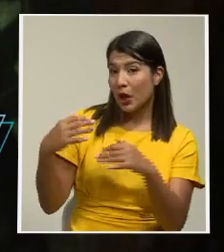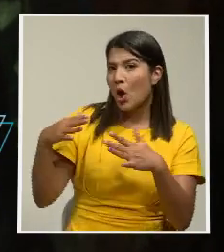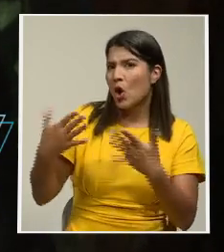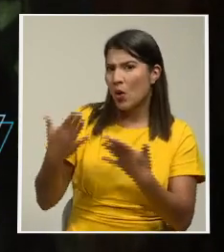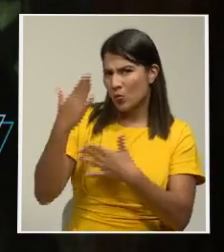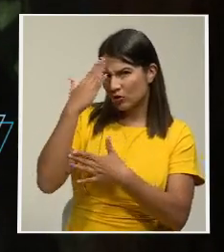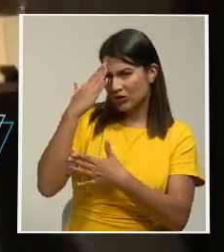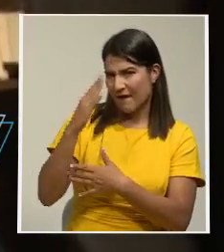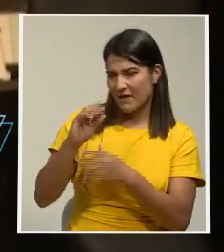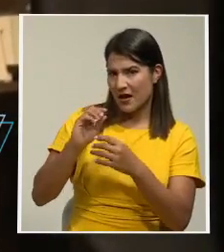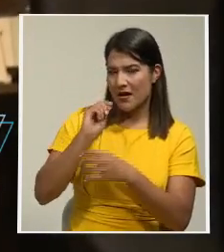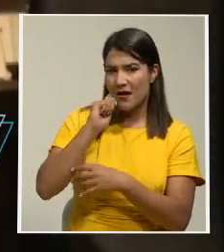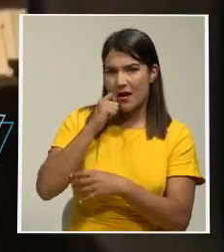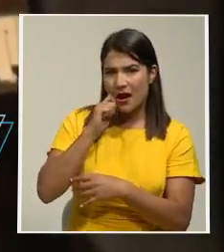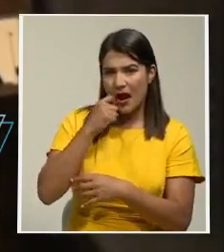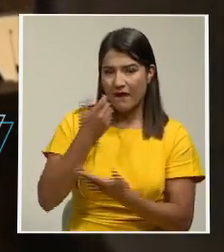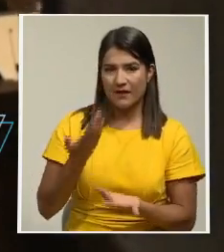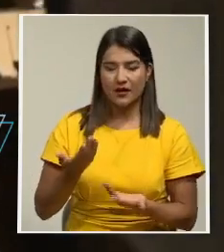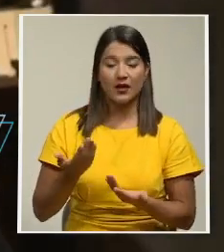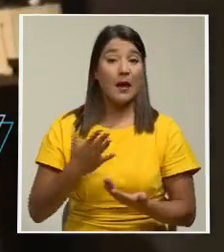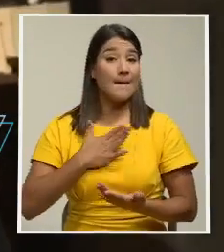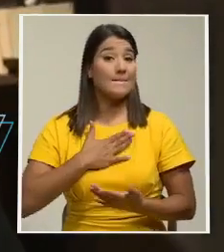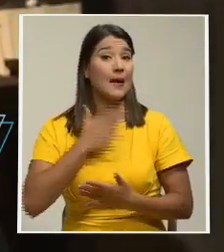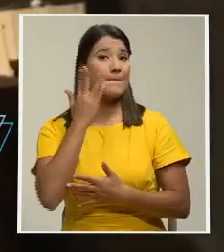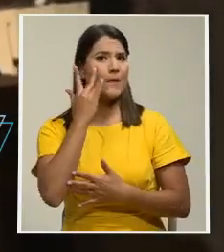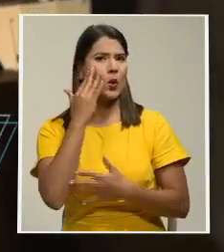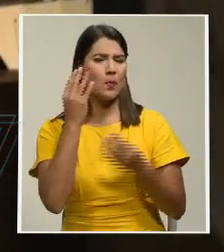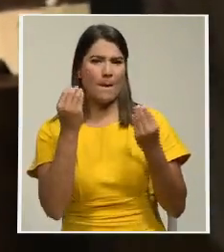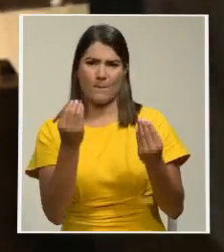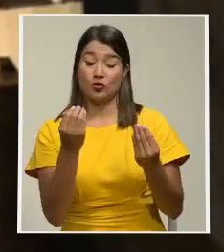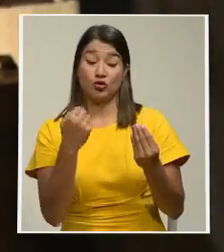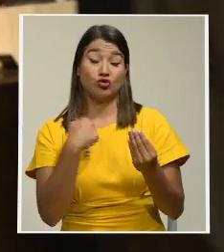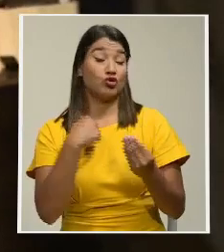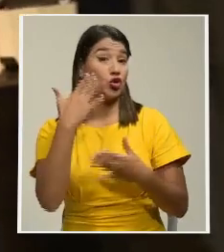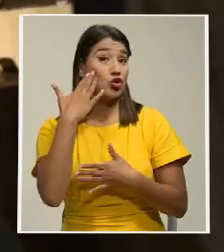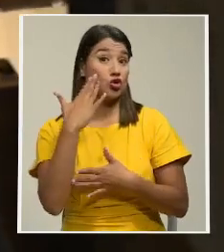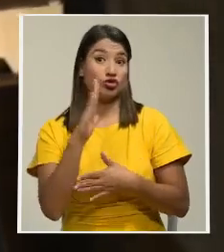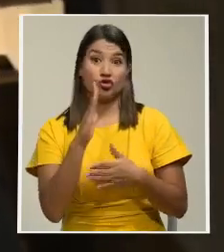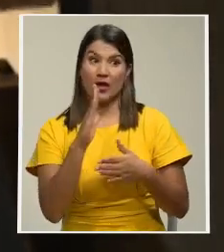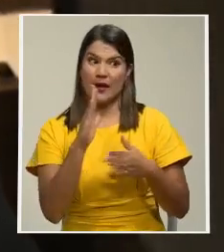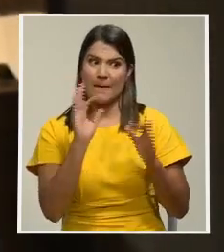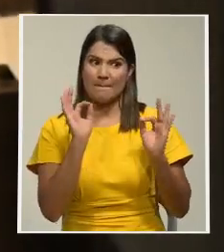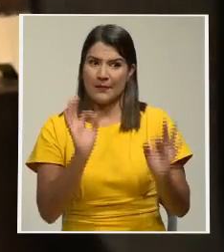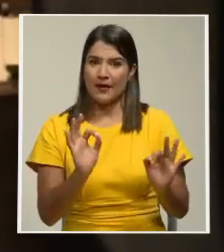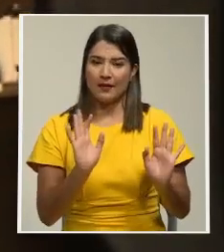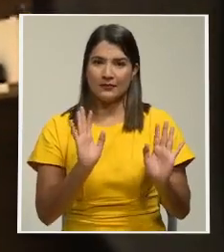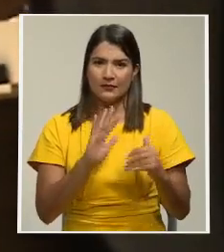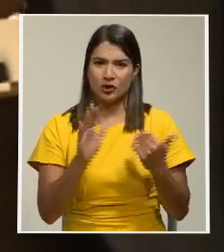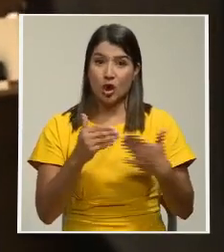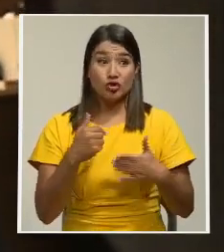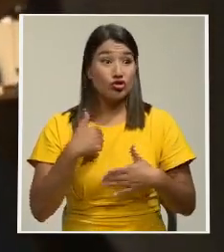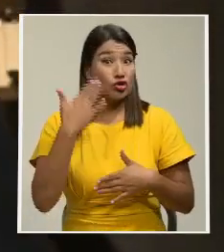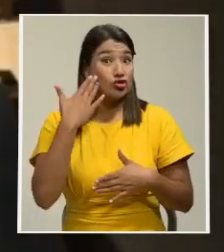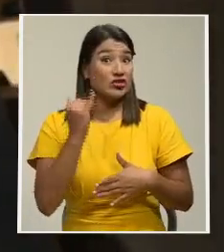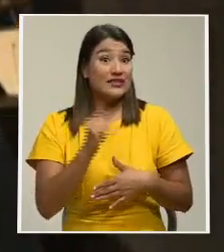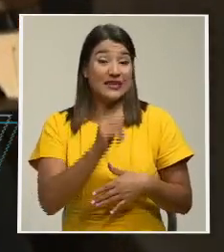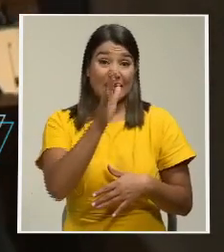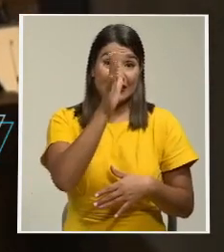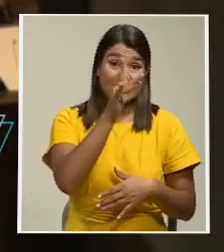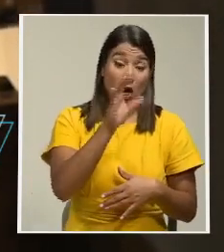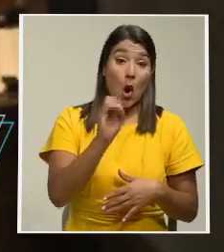esa información. Me preocupa muchísimo, no conozco los detalles, no sé si don Dragos estaba haciendo una broma o realmente